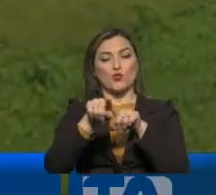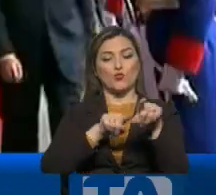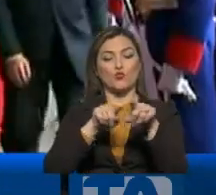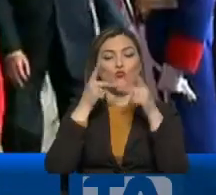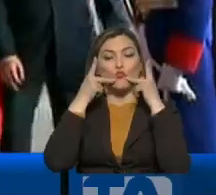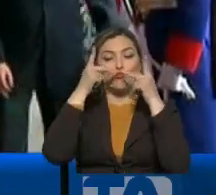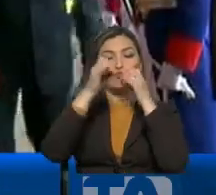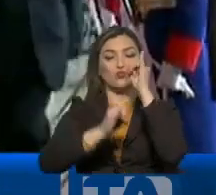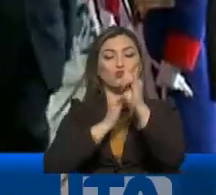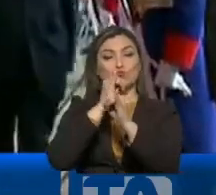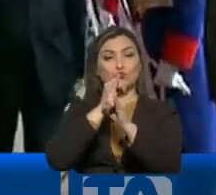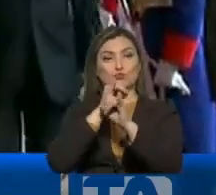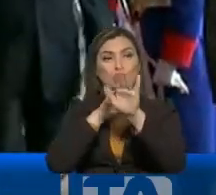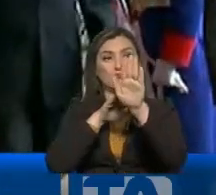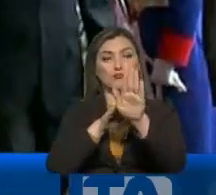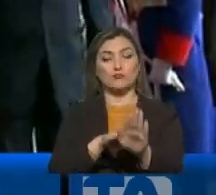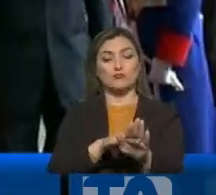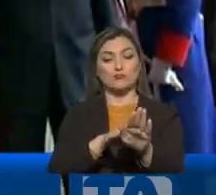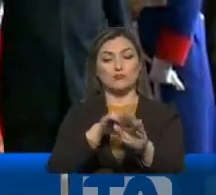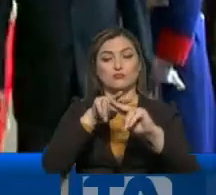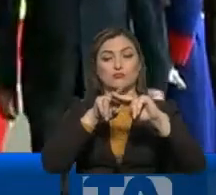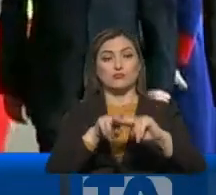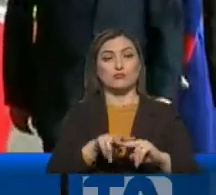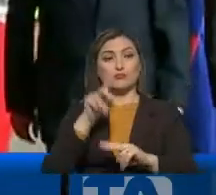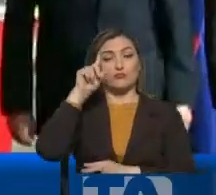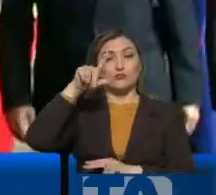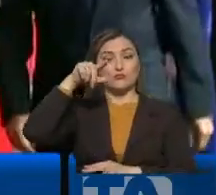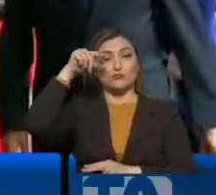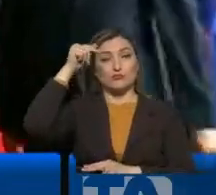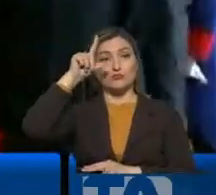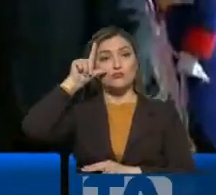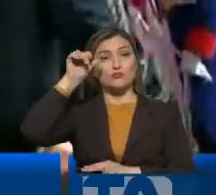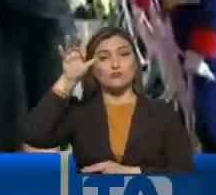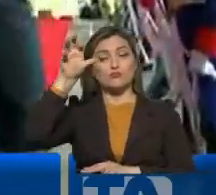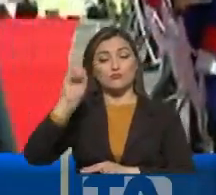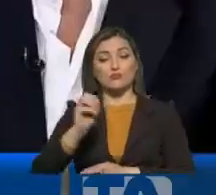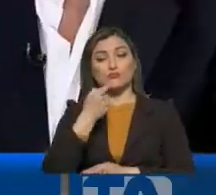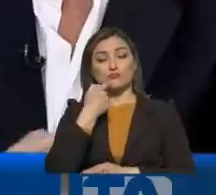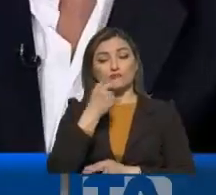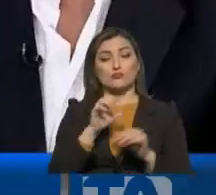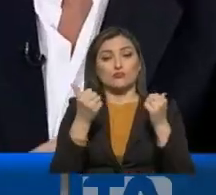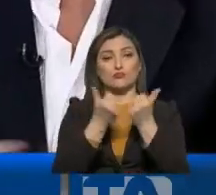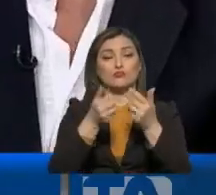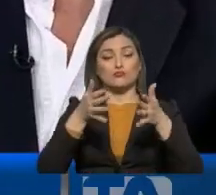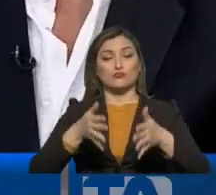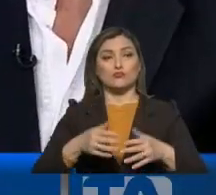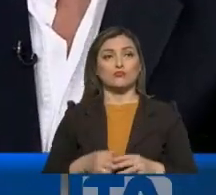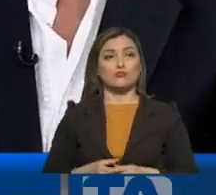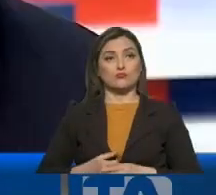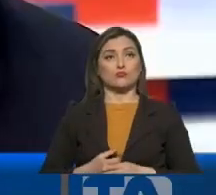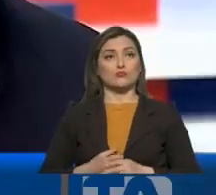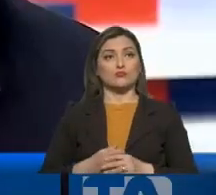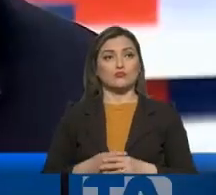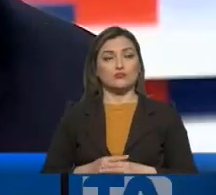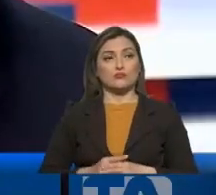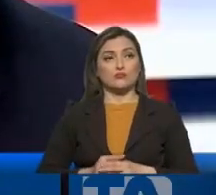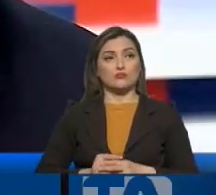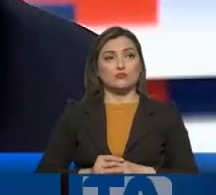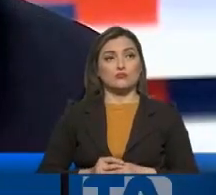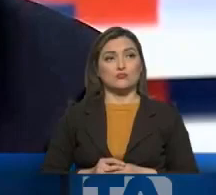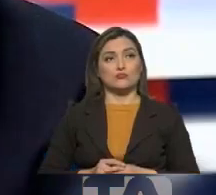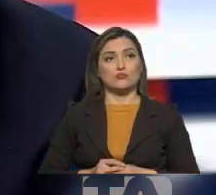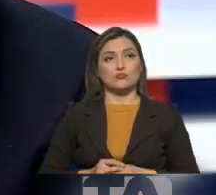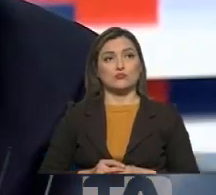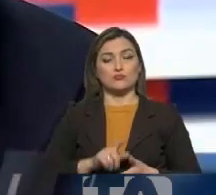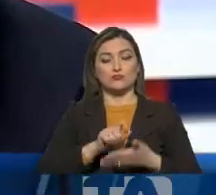una adjudicación que deberá ser revisada por el gobierno entrante a según el asambleísta electo fernando villavicencio resulta que se guardaron